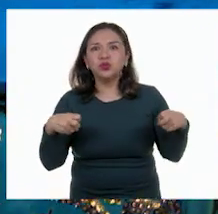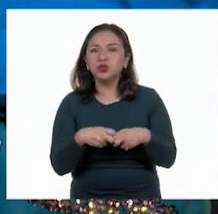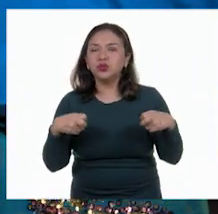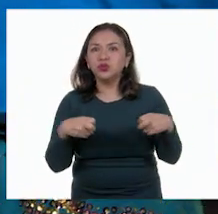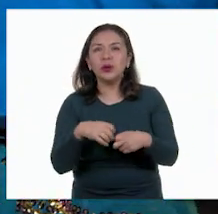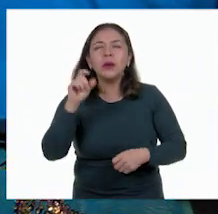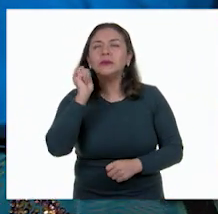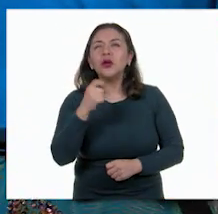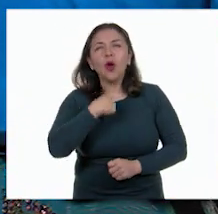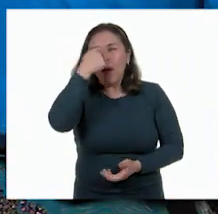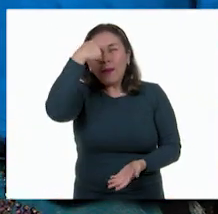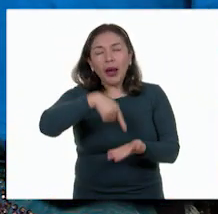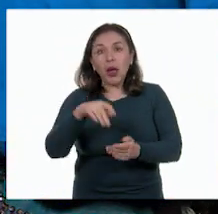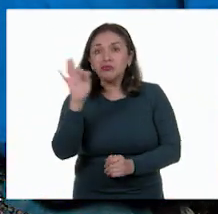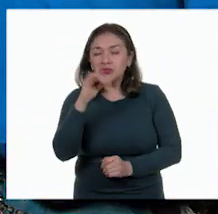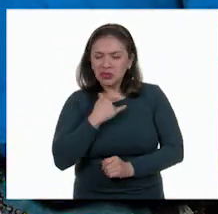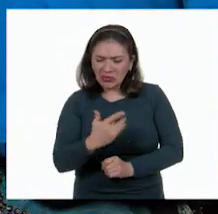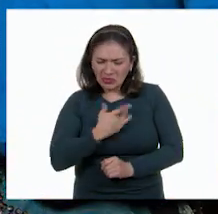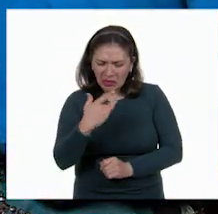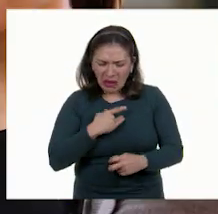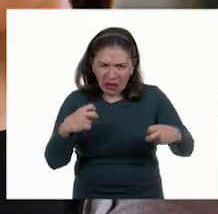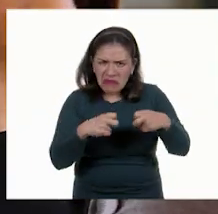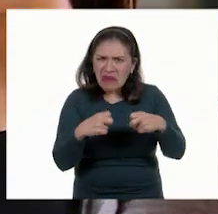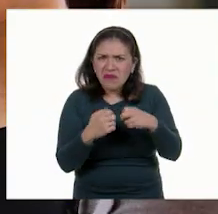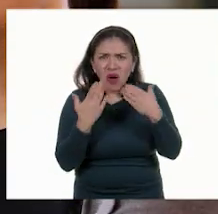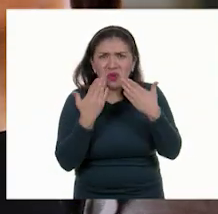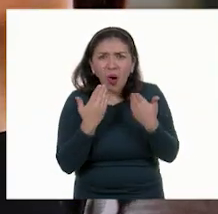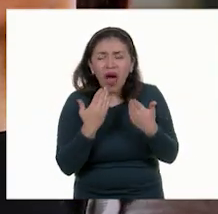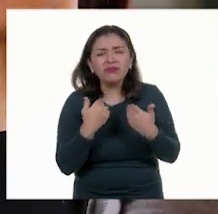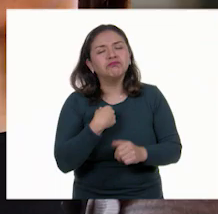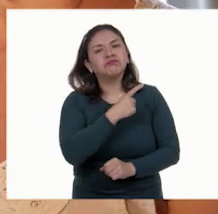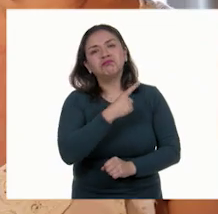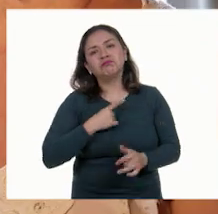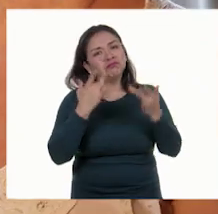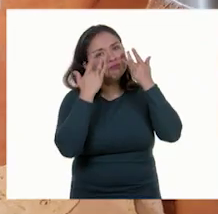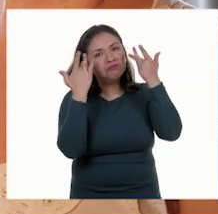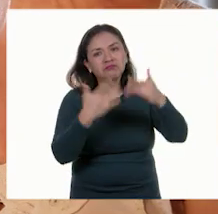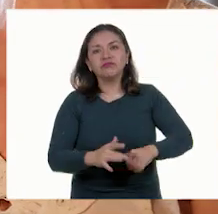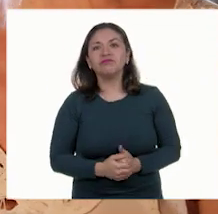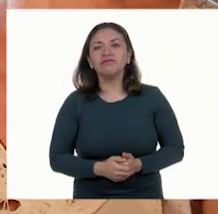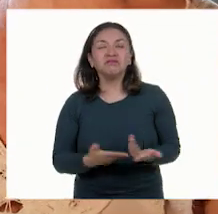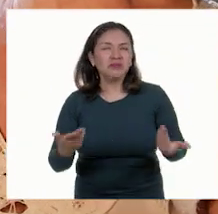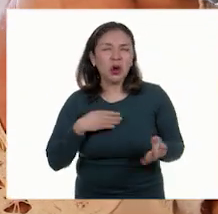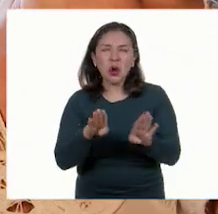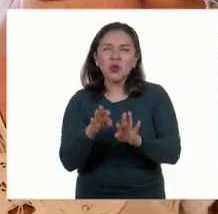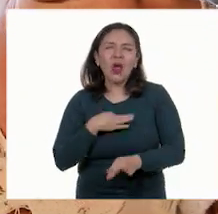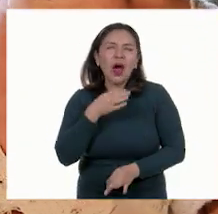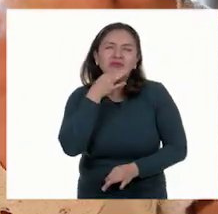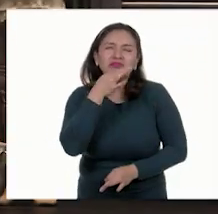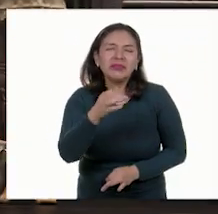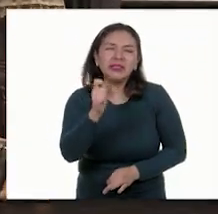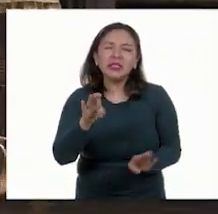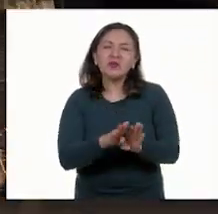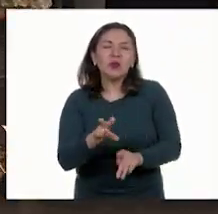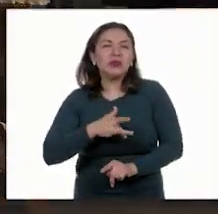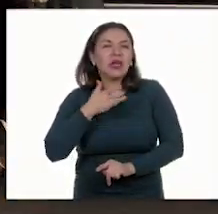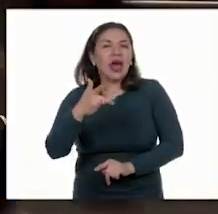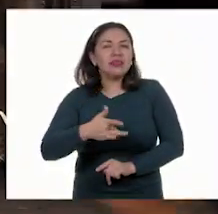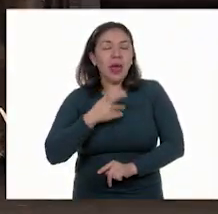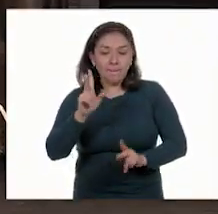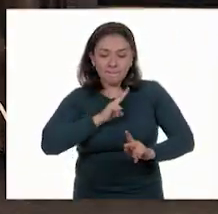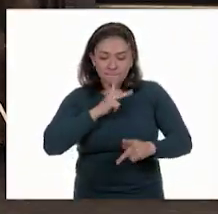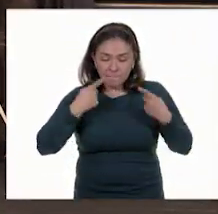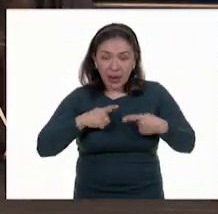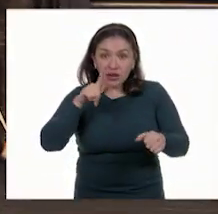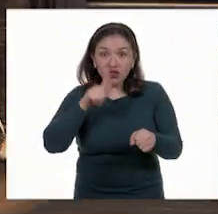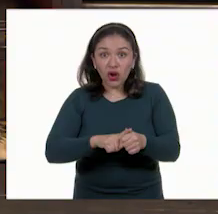que si el día que yo no sienta eso, me tendré que retirar. Lo puedo describir desde muchas perspectivas. La perspectiva